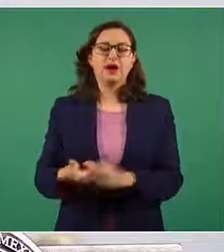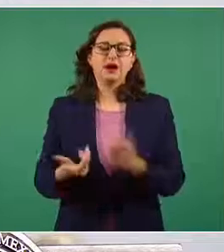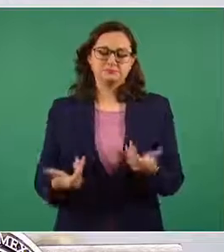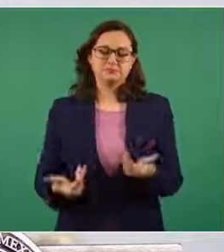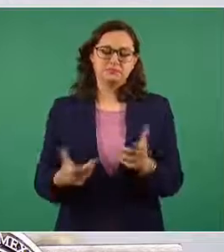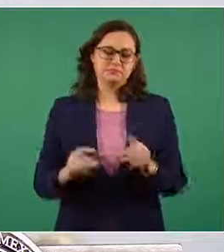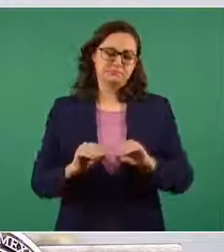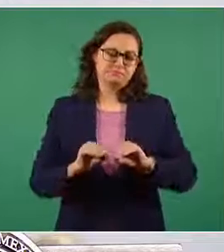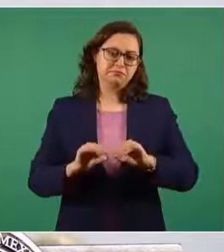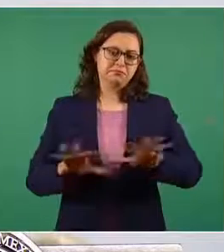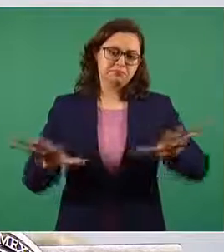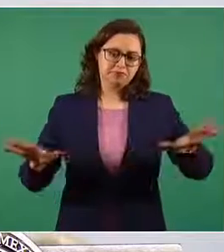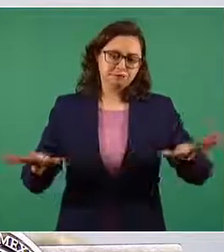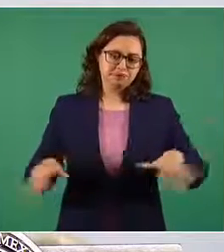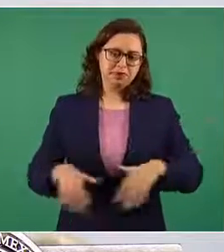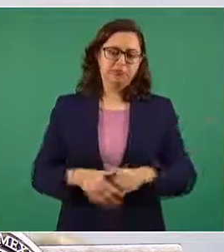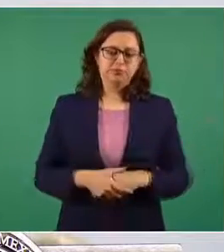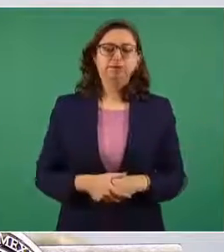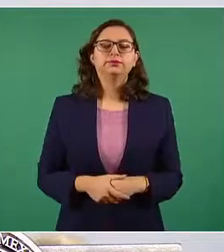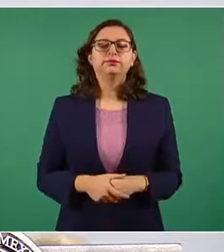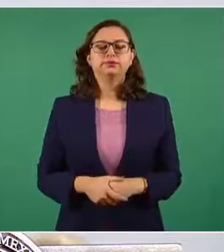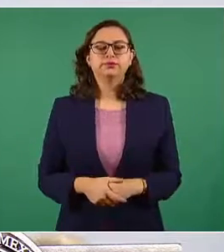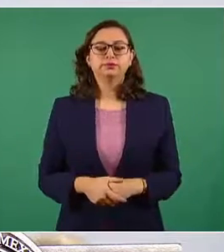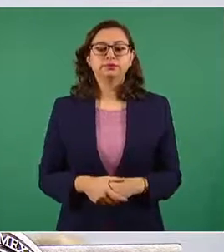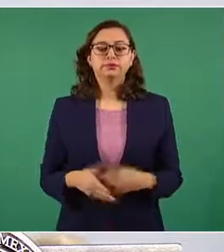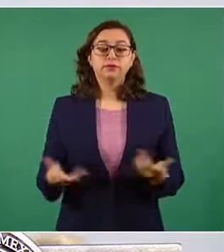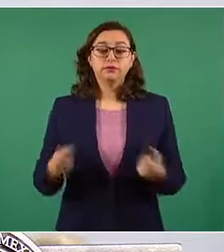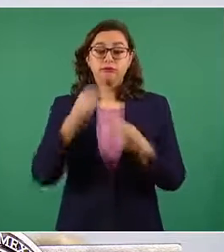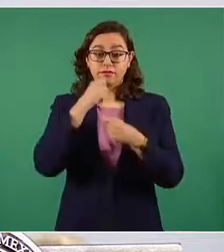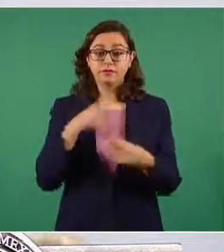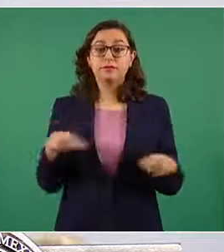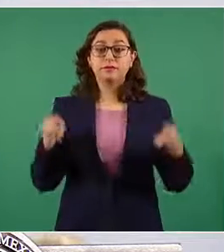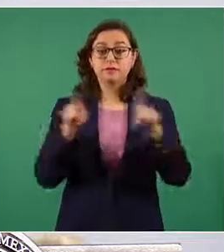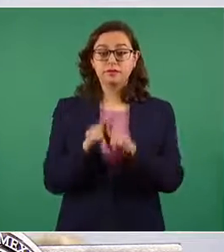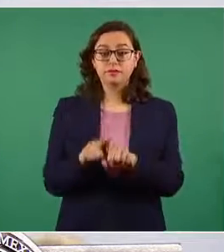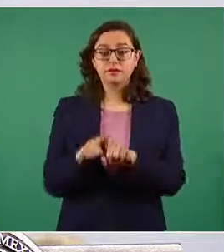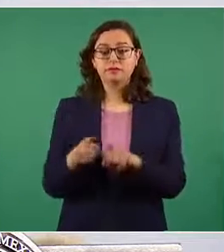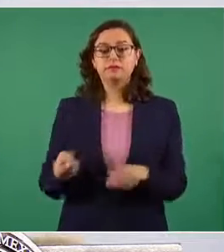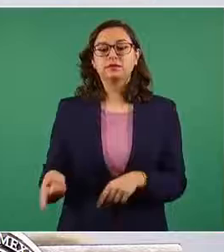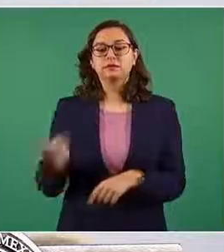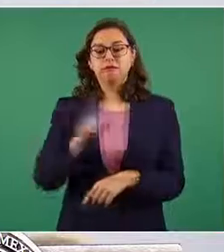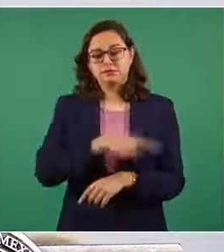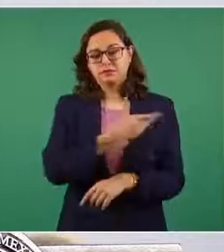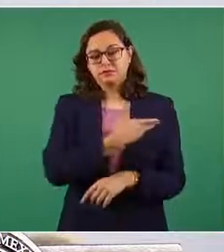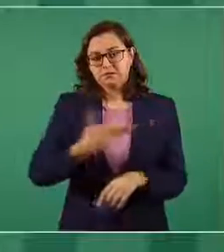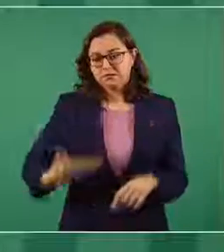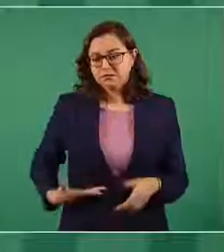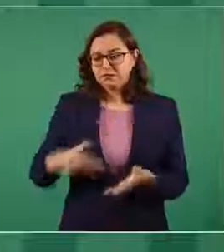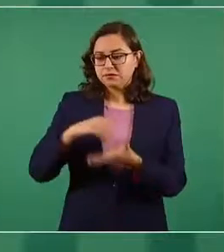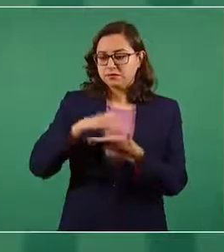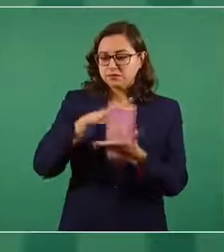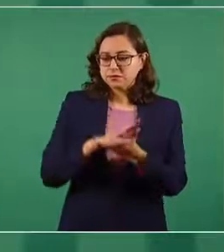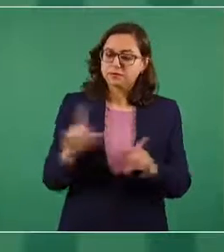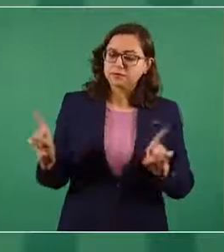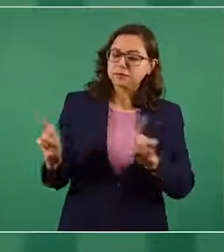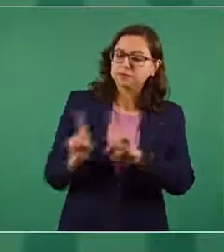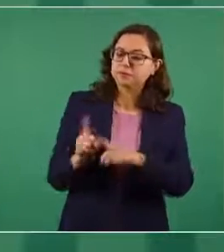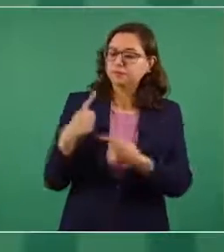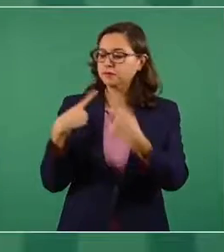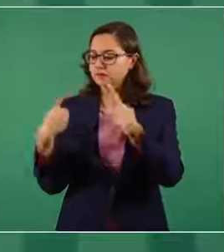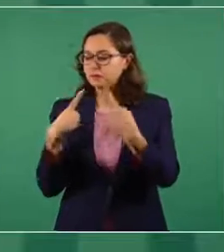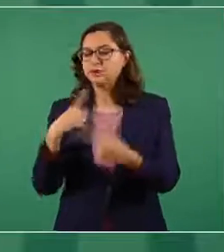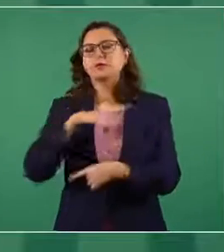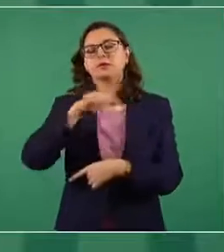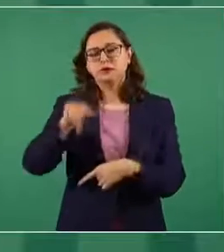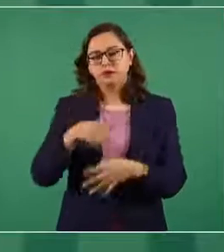que también el señor presidente haya recibido al señor Sullivan. Entonces, sintetizo, resumo, pensamos que estamos en un muy